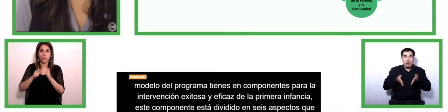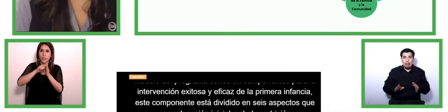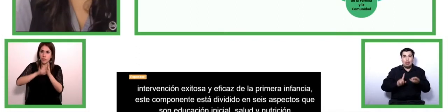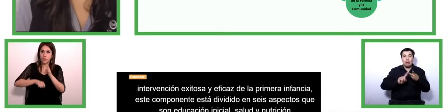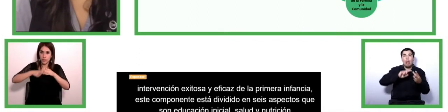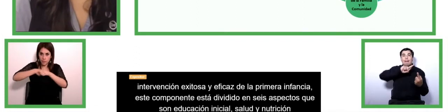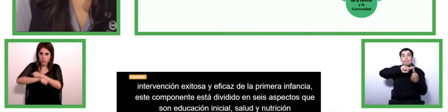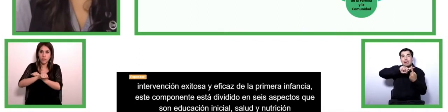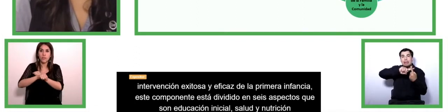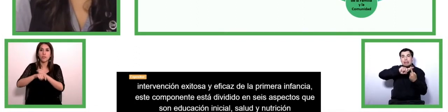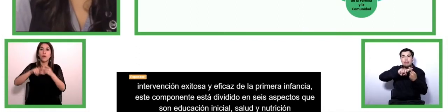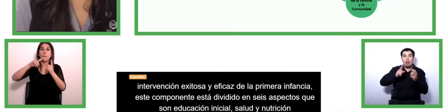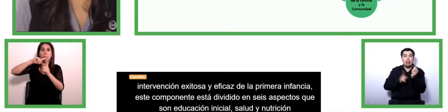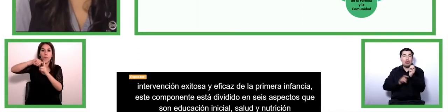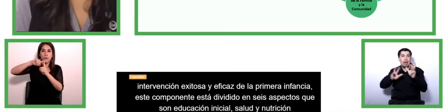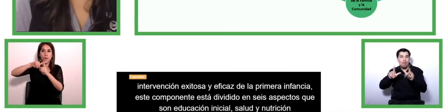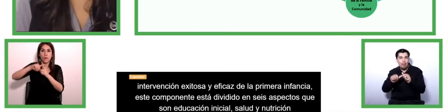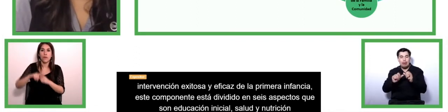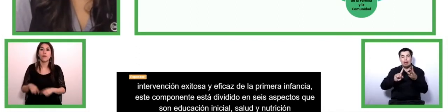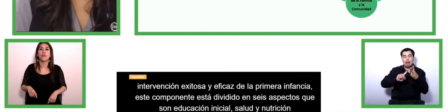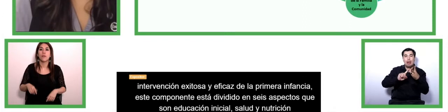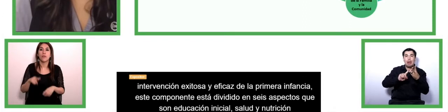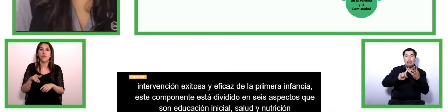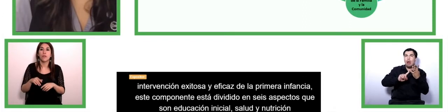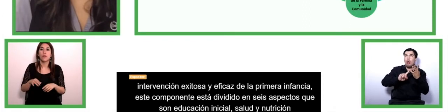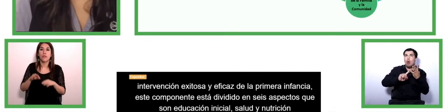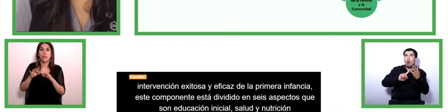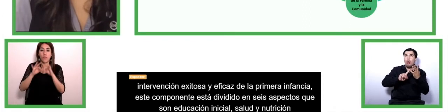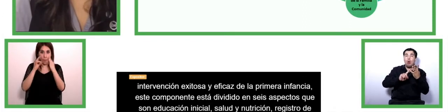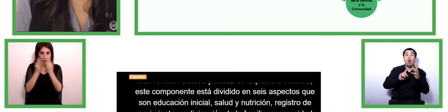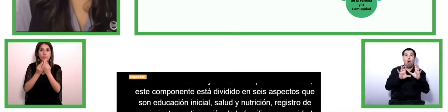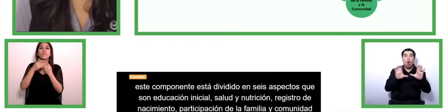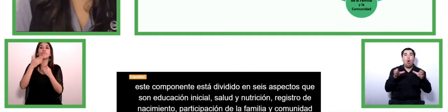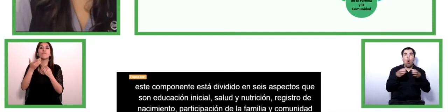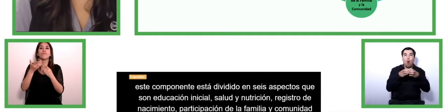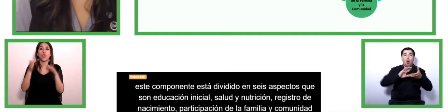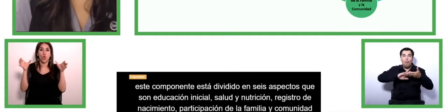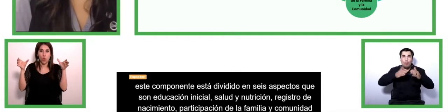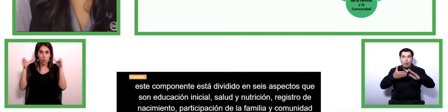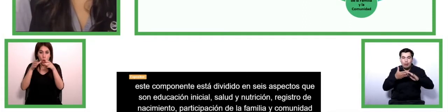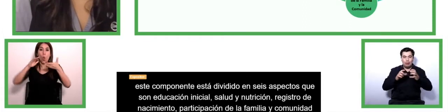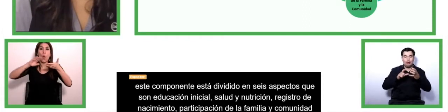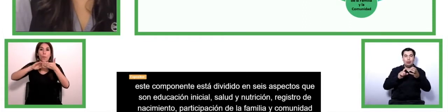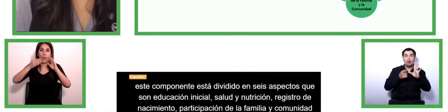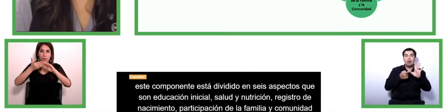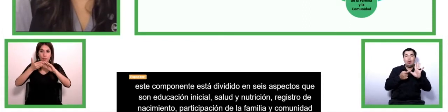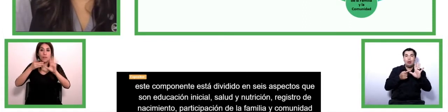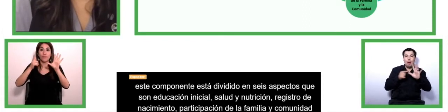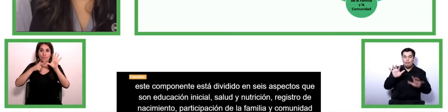de nacimiento, participación de la familia y comunidad, protección contra el abuso y la